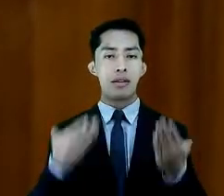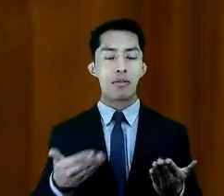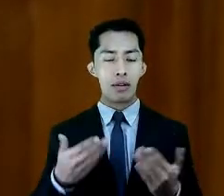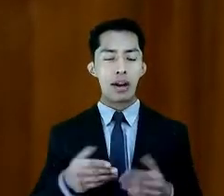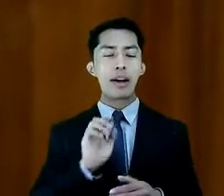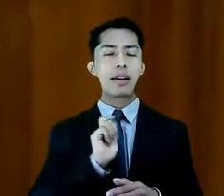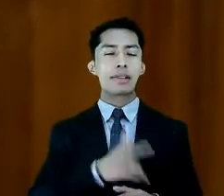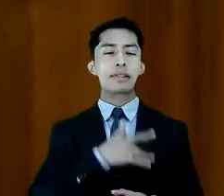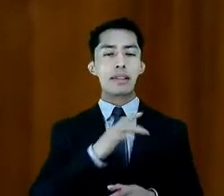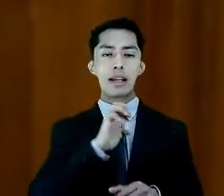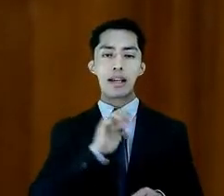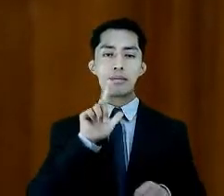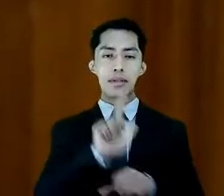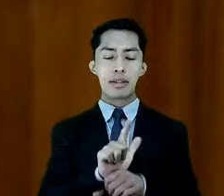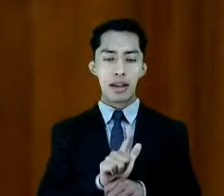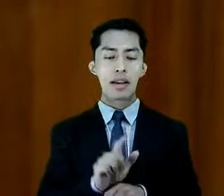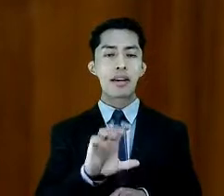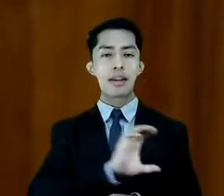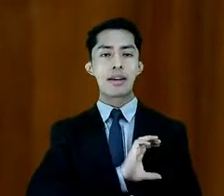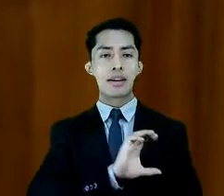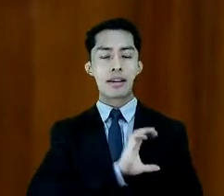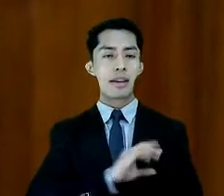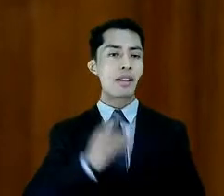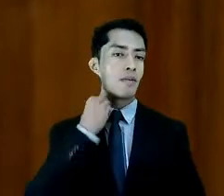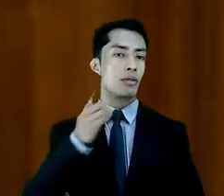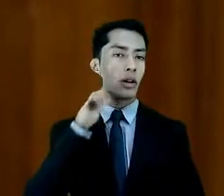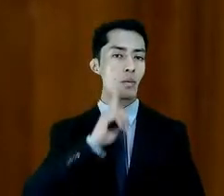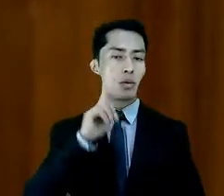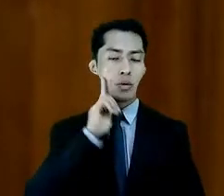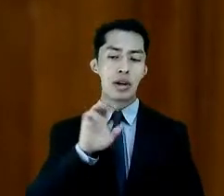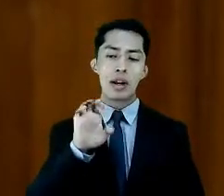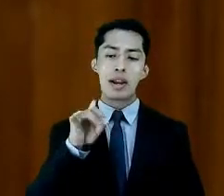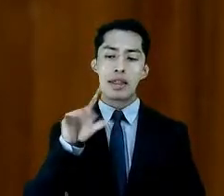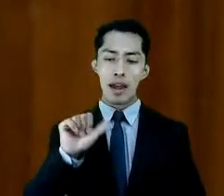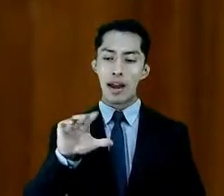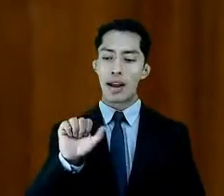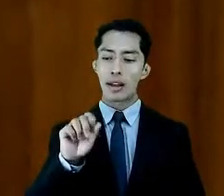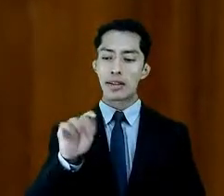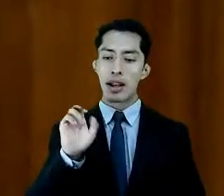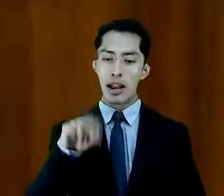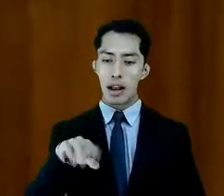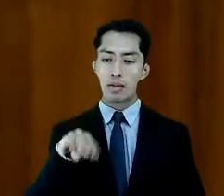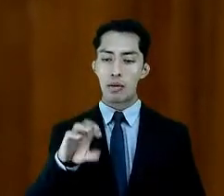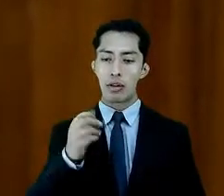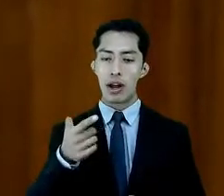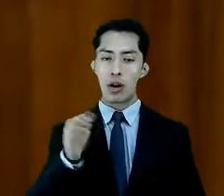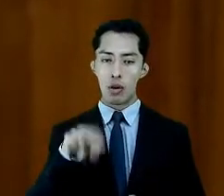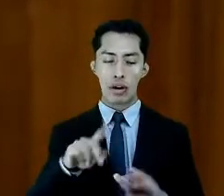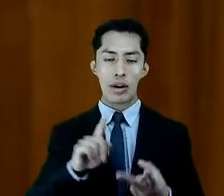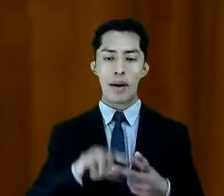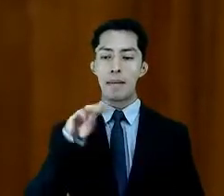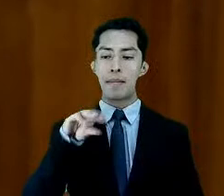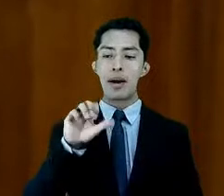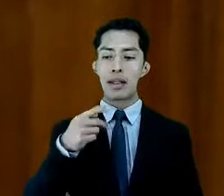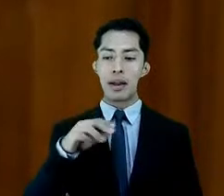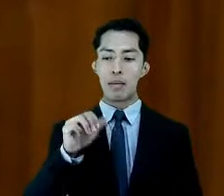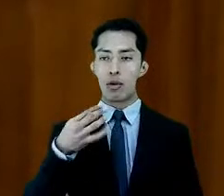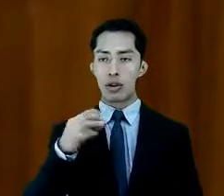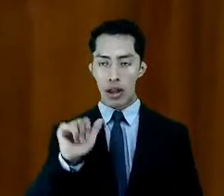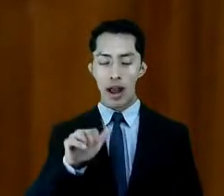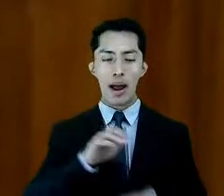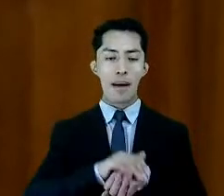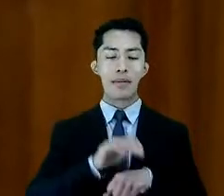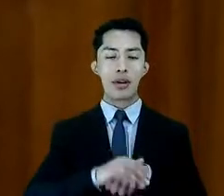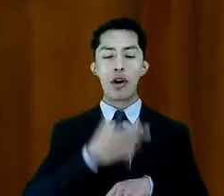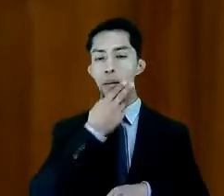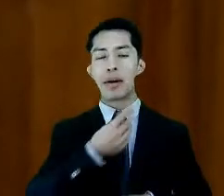manera especial, con mis queridas diputadas Elida Castelán Mondragón, Marta Moya y con mi amigo